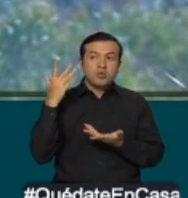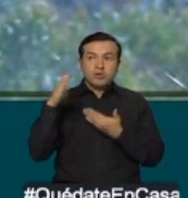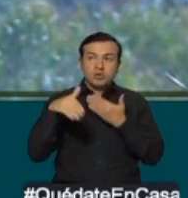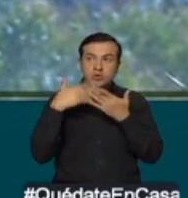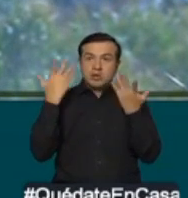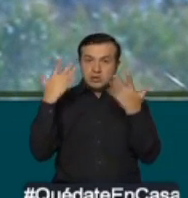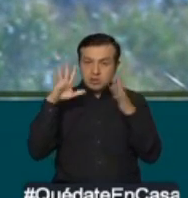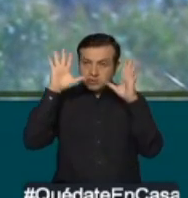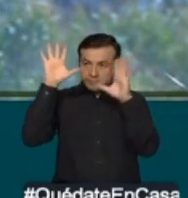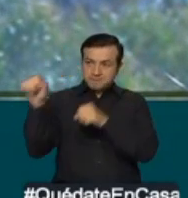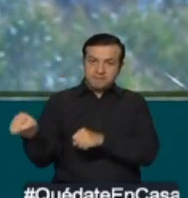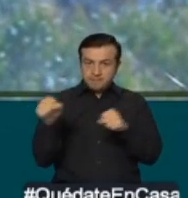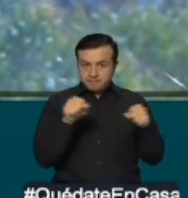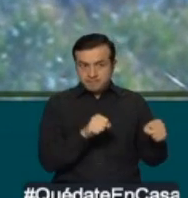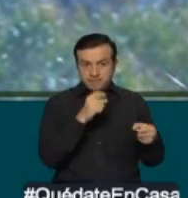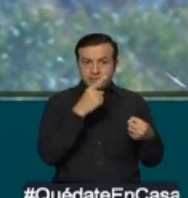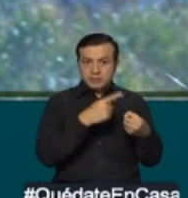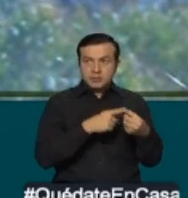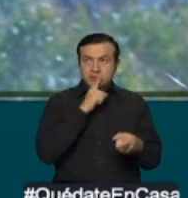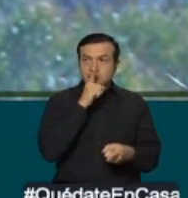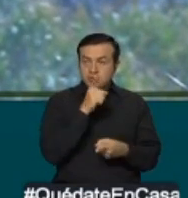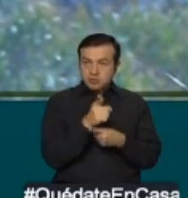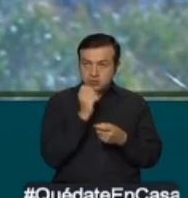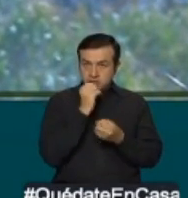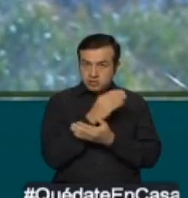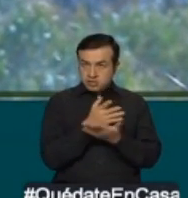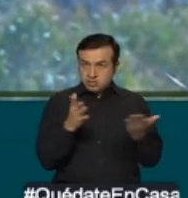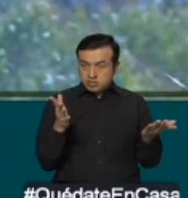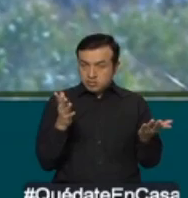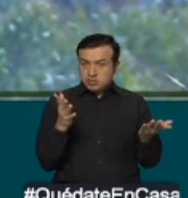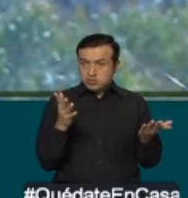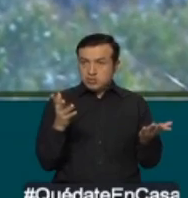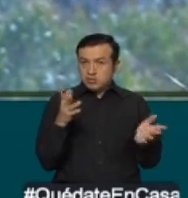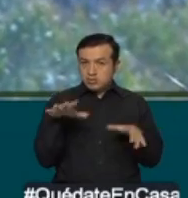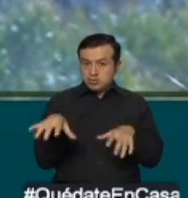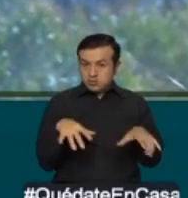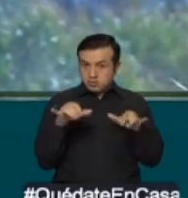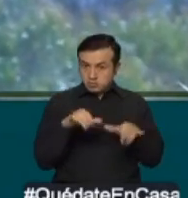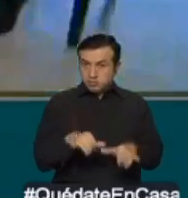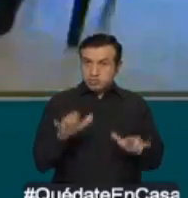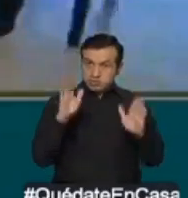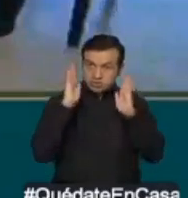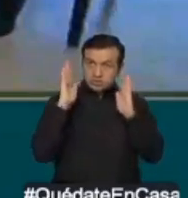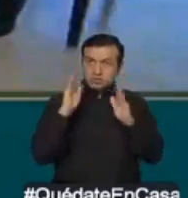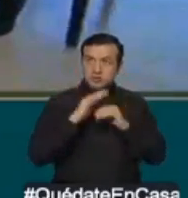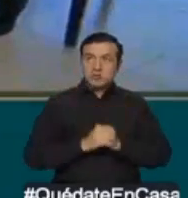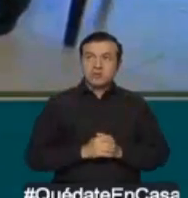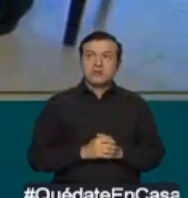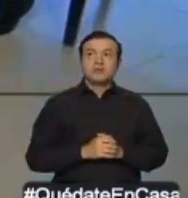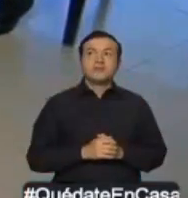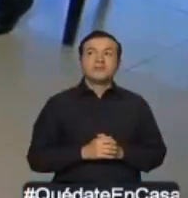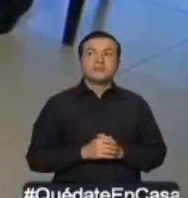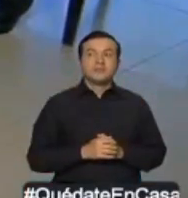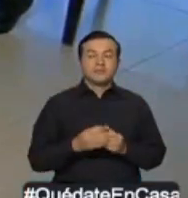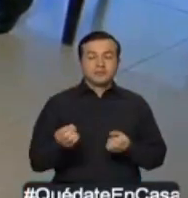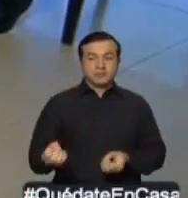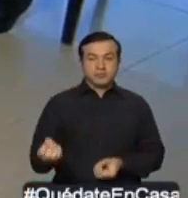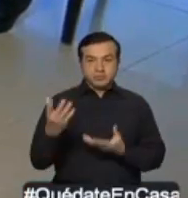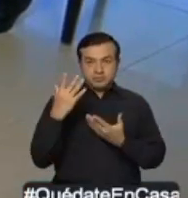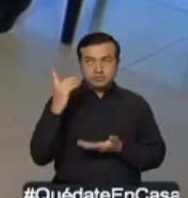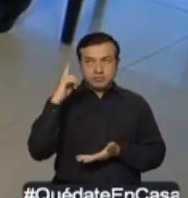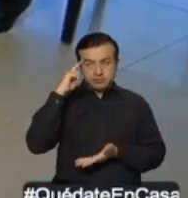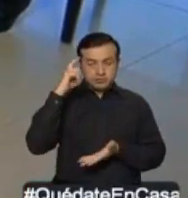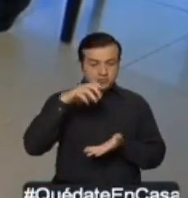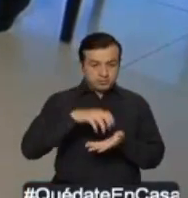fueron trasladados a quito es correcta esta información de ser cierto qué acciones se tomarán al respecto bueno tuve la información del